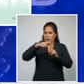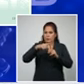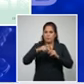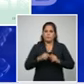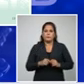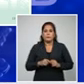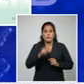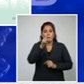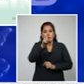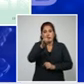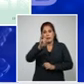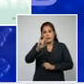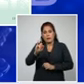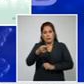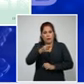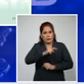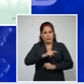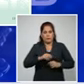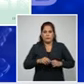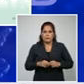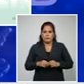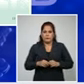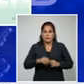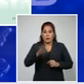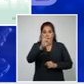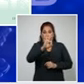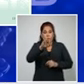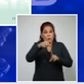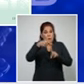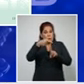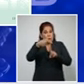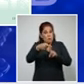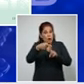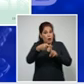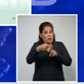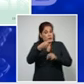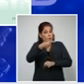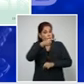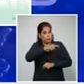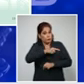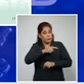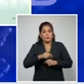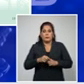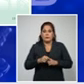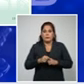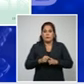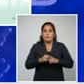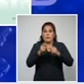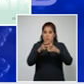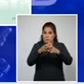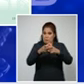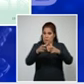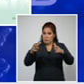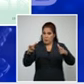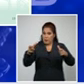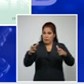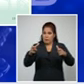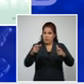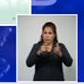casos autóctonos ayer, 8 más que la jornada anterior, cifra elevada para el